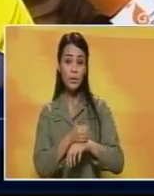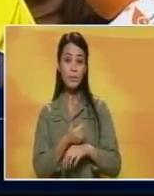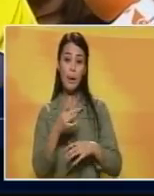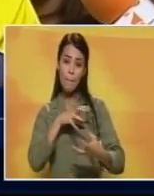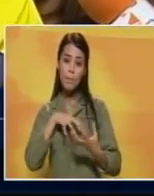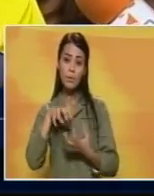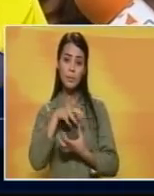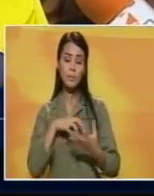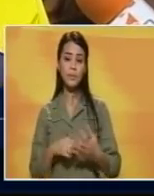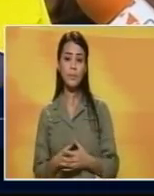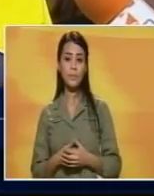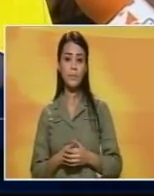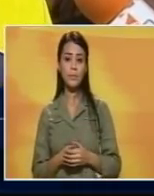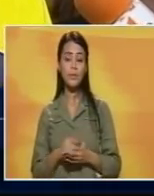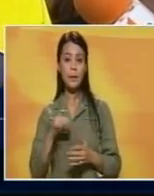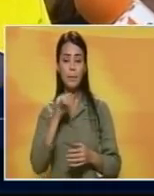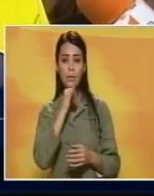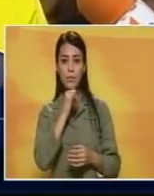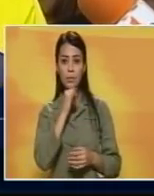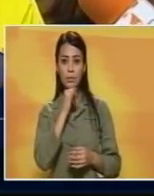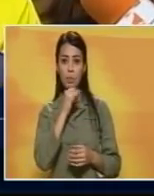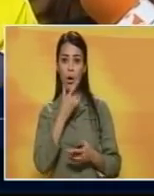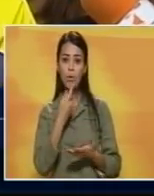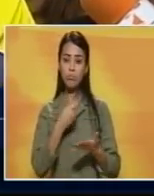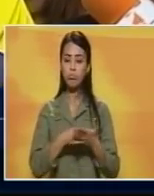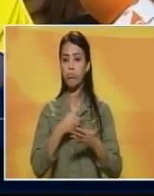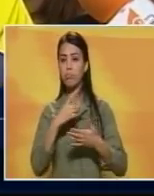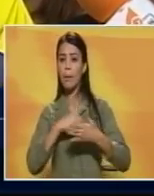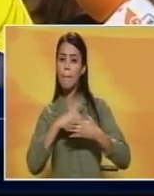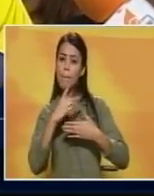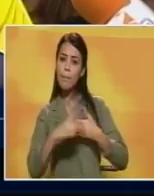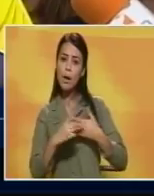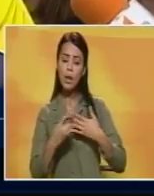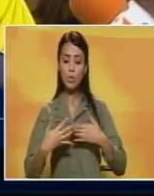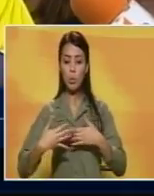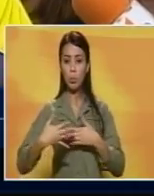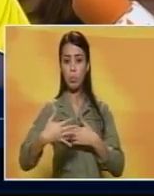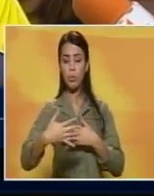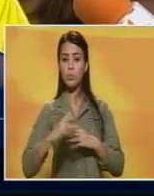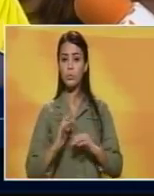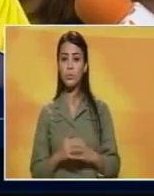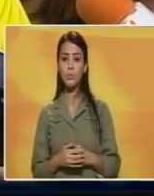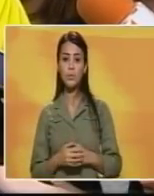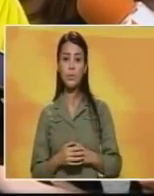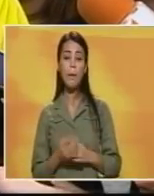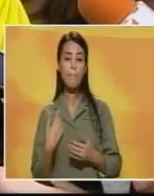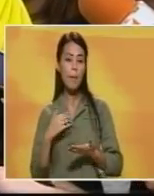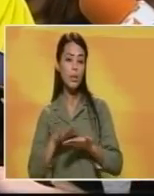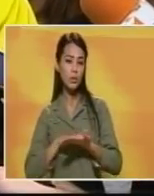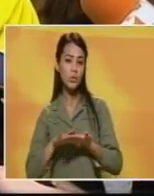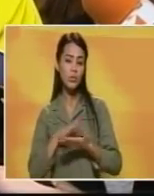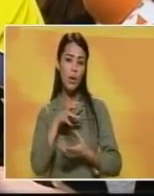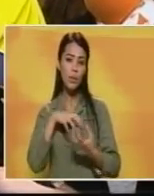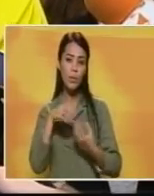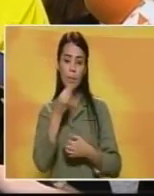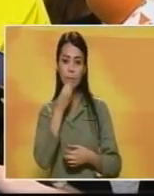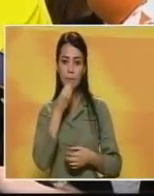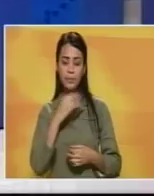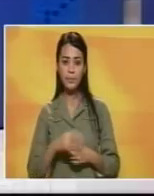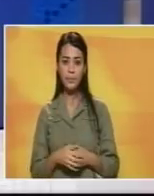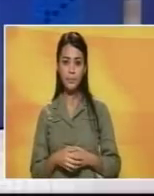problema. Recordó que en varias oportunidades han propuesto planes a corto, mediano y largo plazo para salir de la crisis